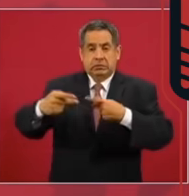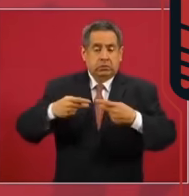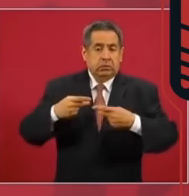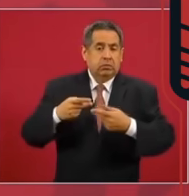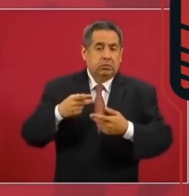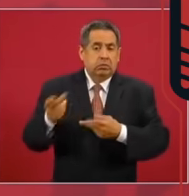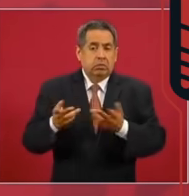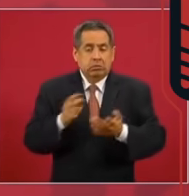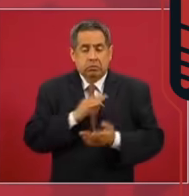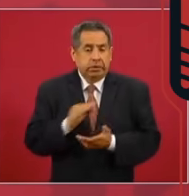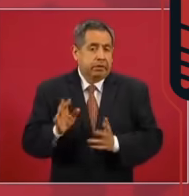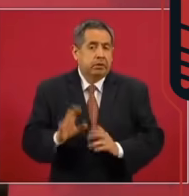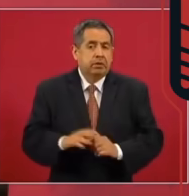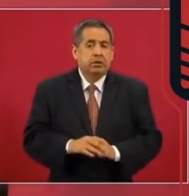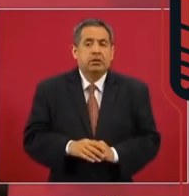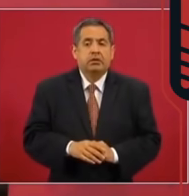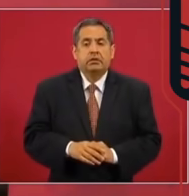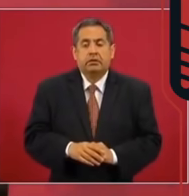También se puede,